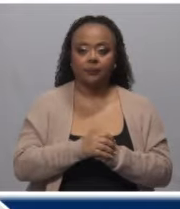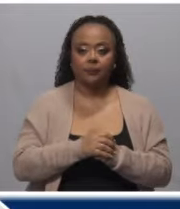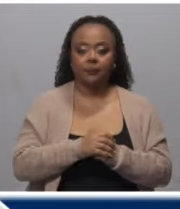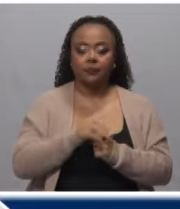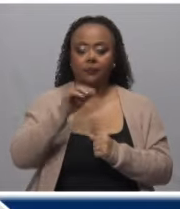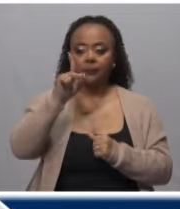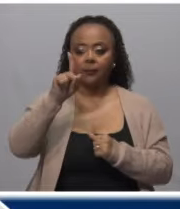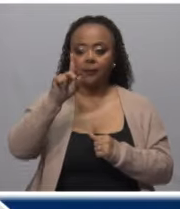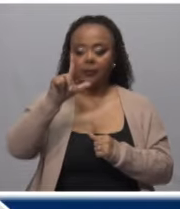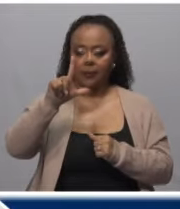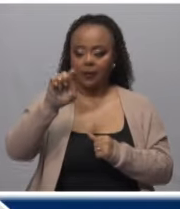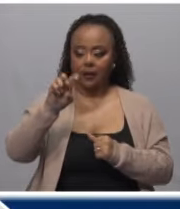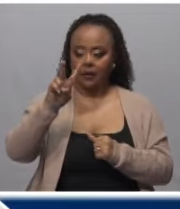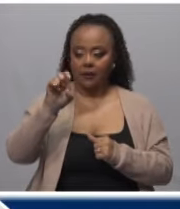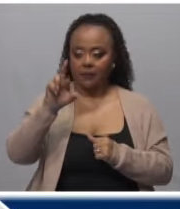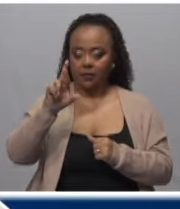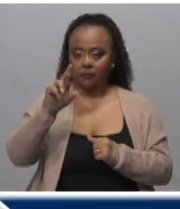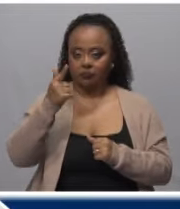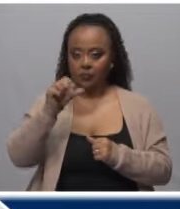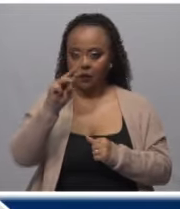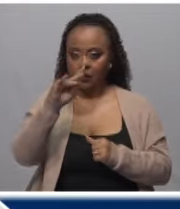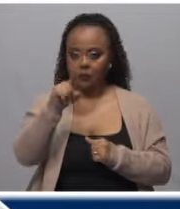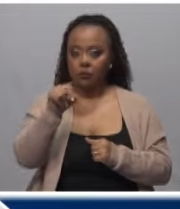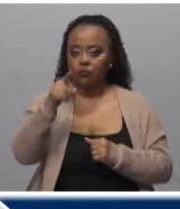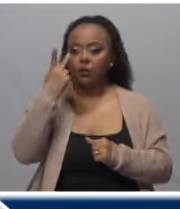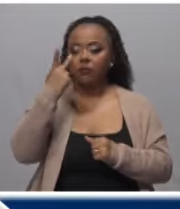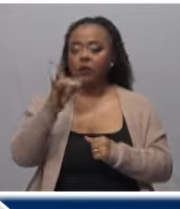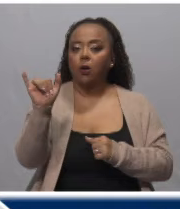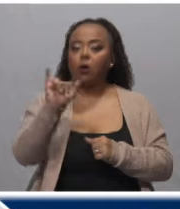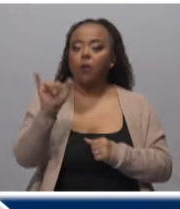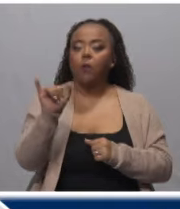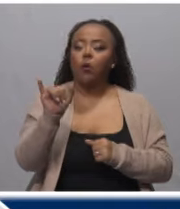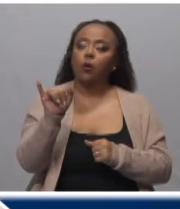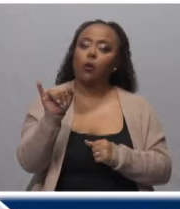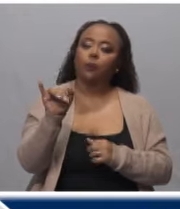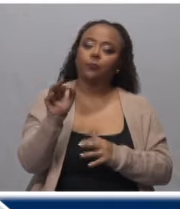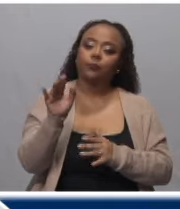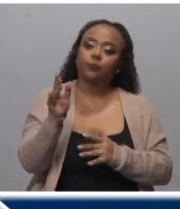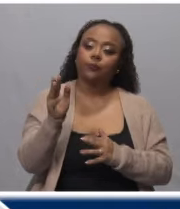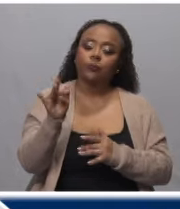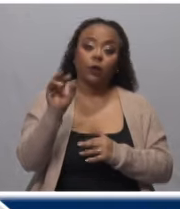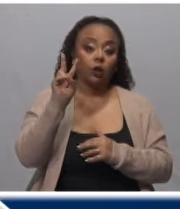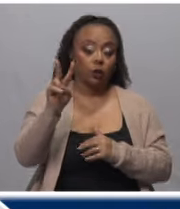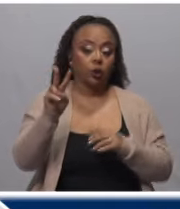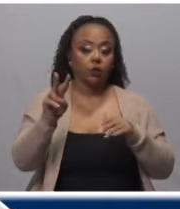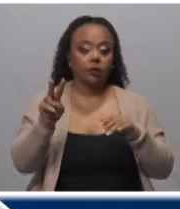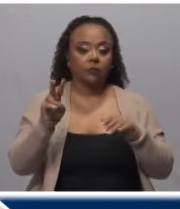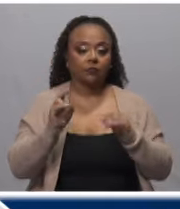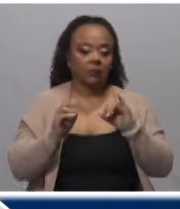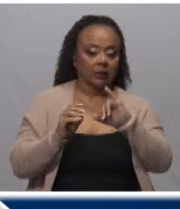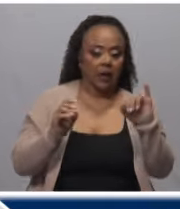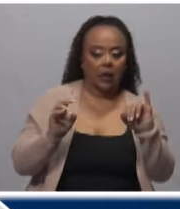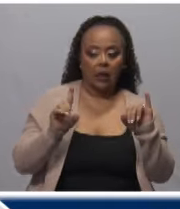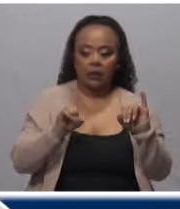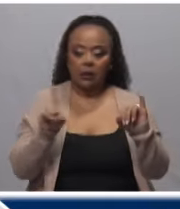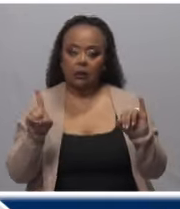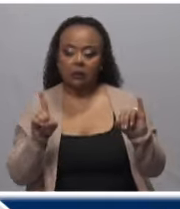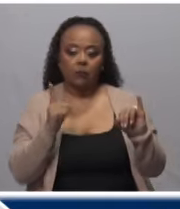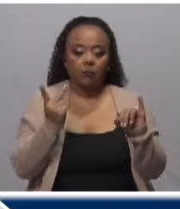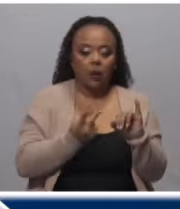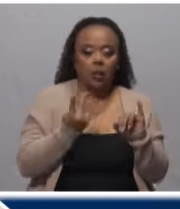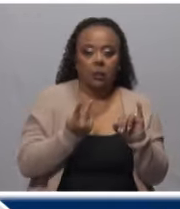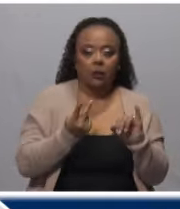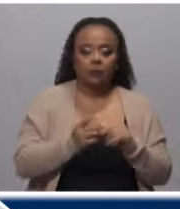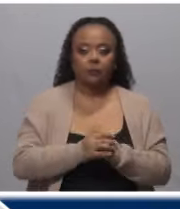clier a clier lo ves como por las dos como por las dos eh Como por los dos sectores lo ves por izquierda lo ves por derecha lo ves